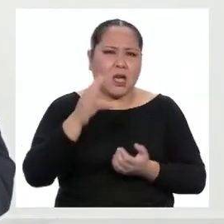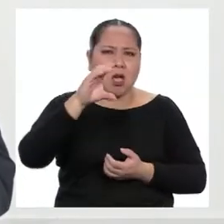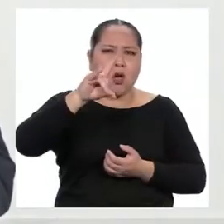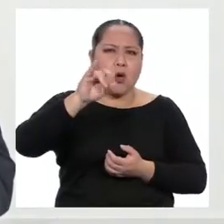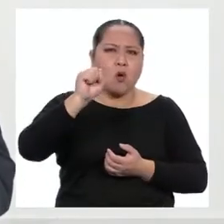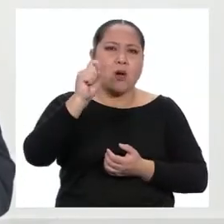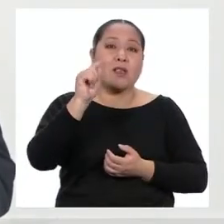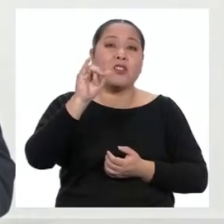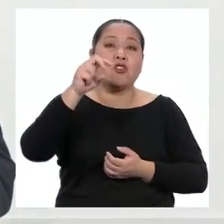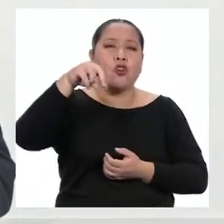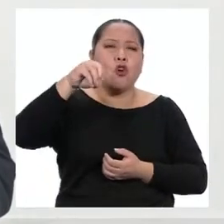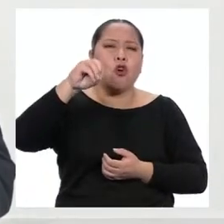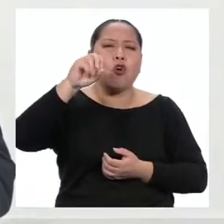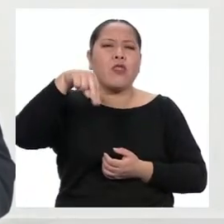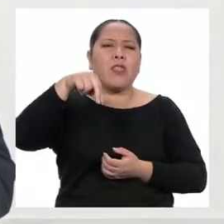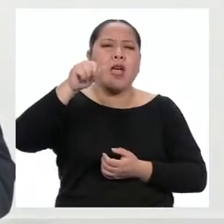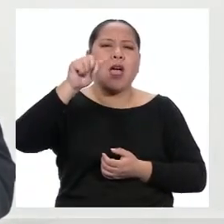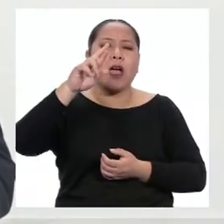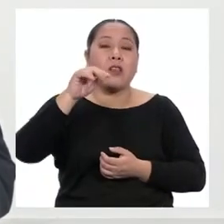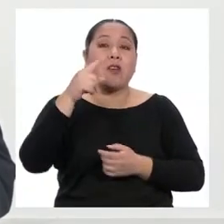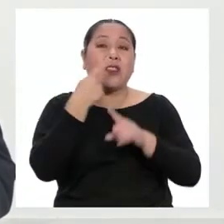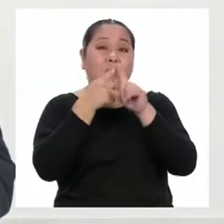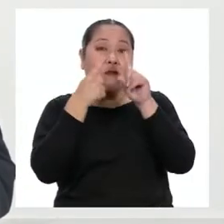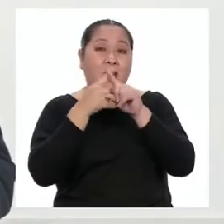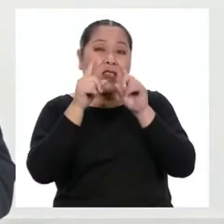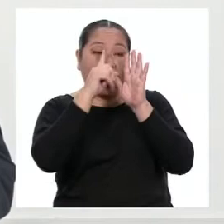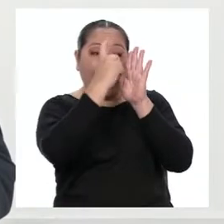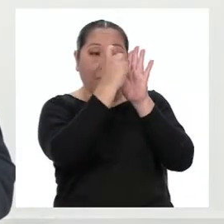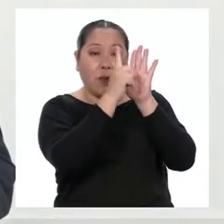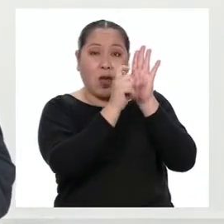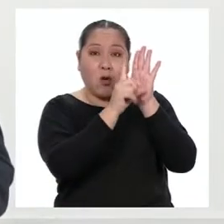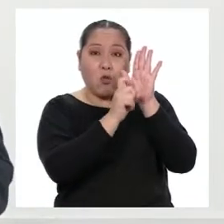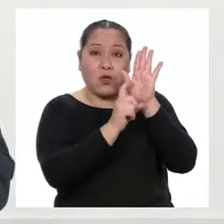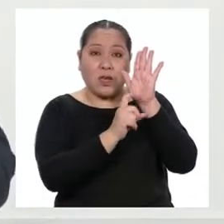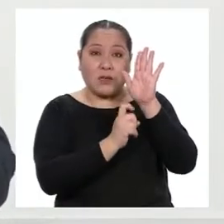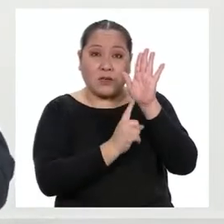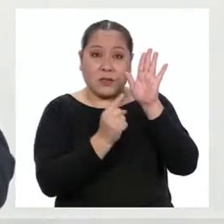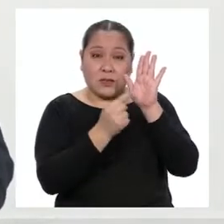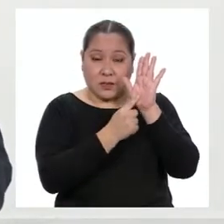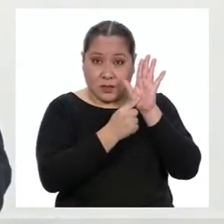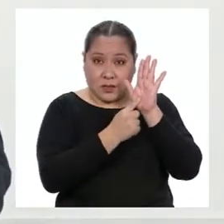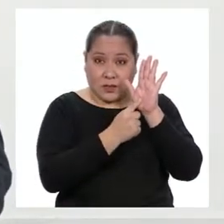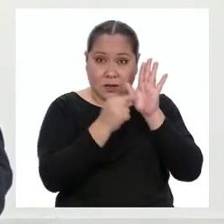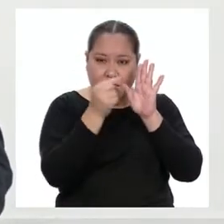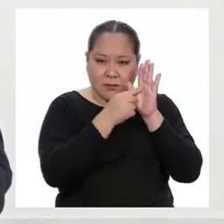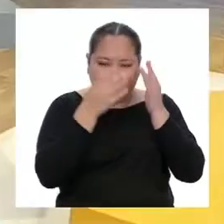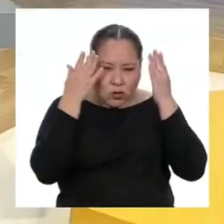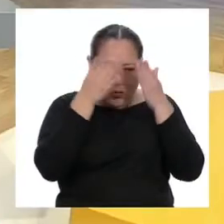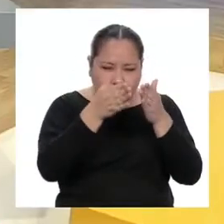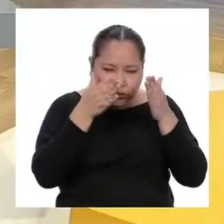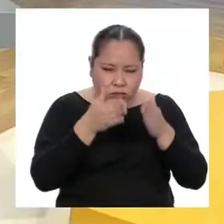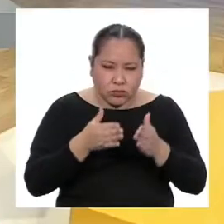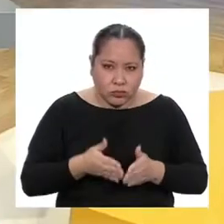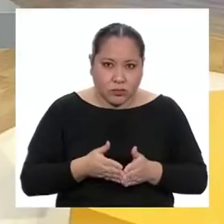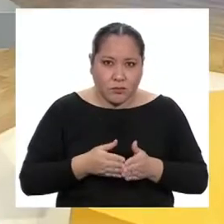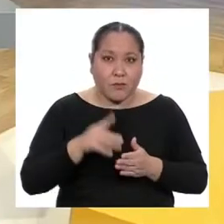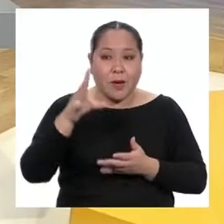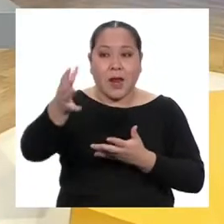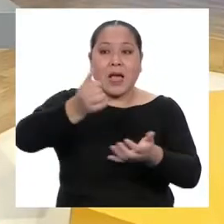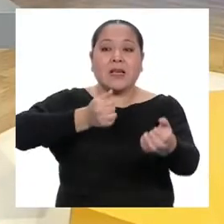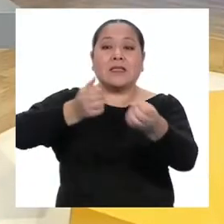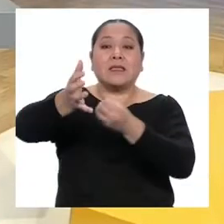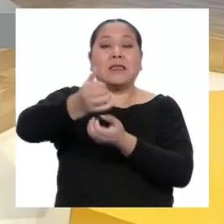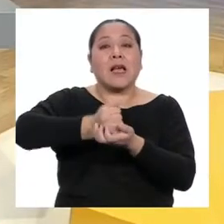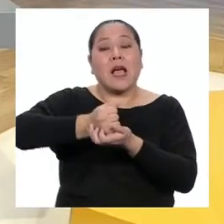está compuesto por una serie de preguntas precisas y coherentes para recoger información. Entonces, por lo